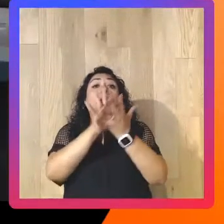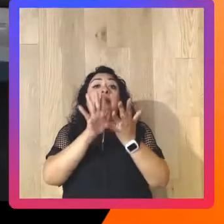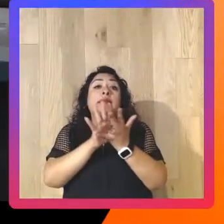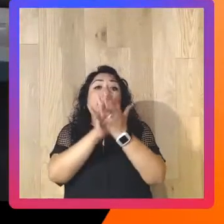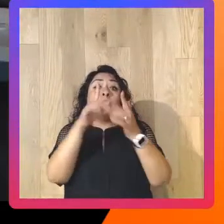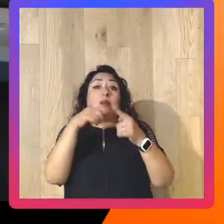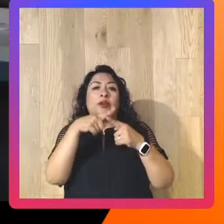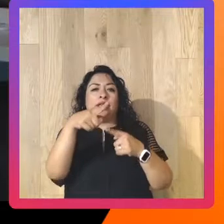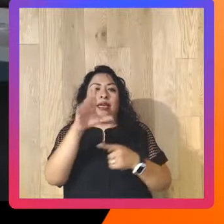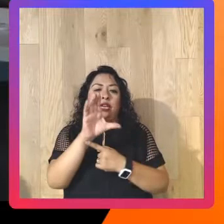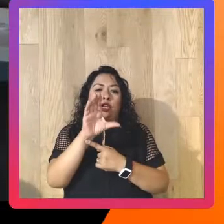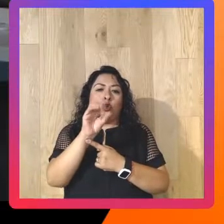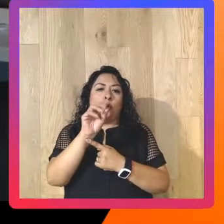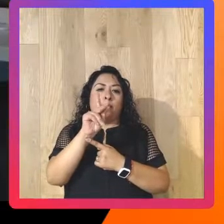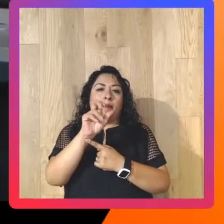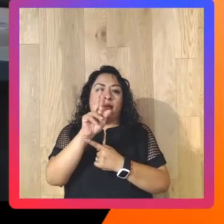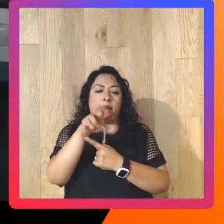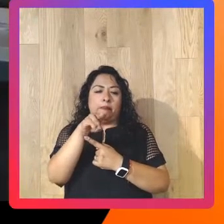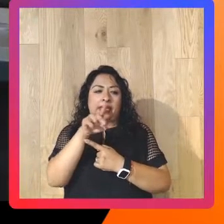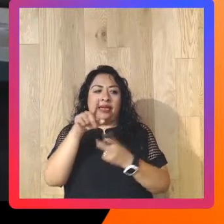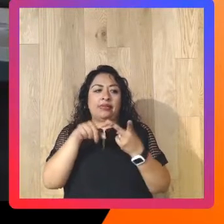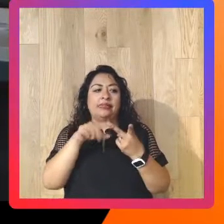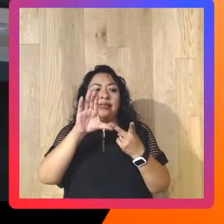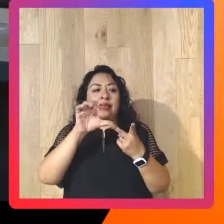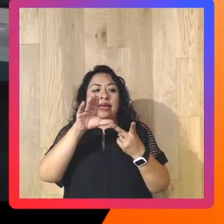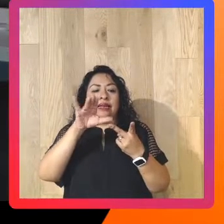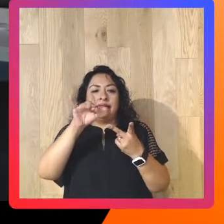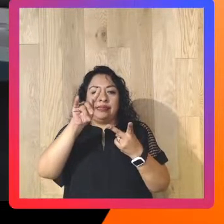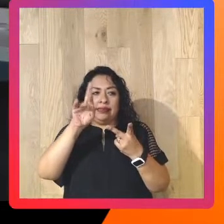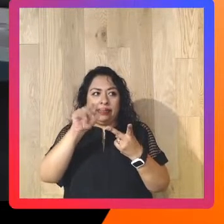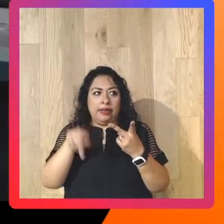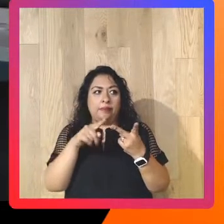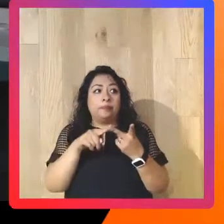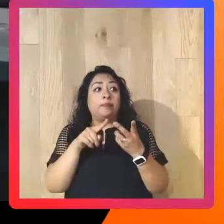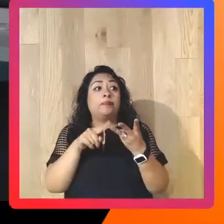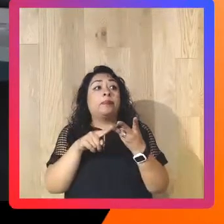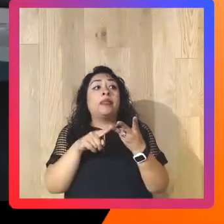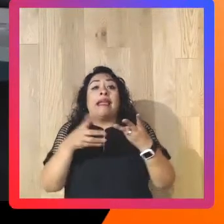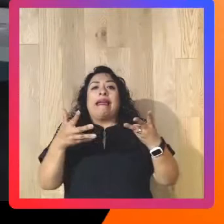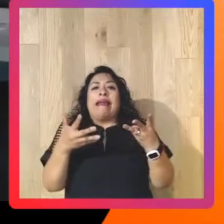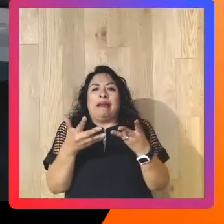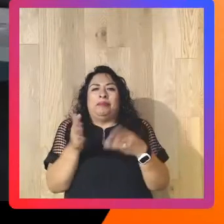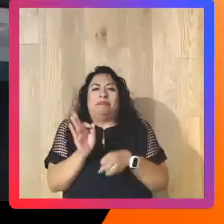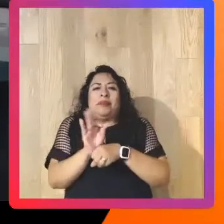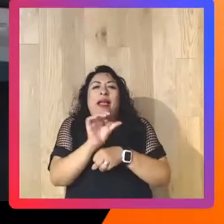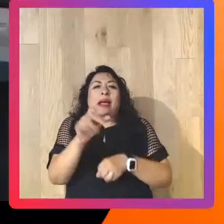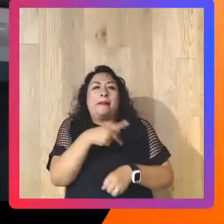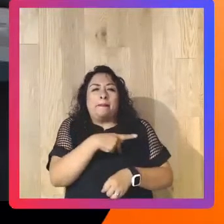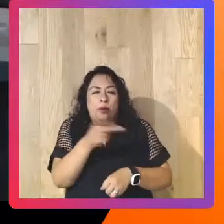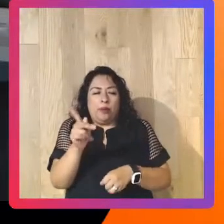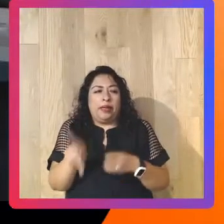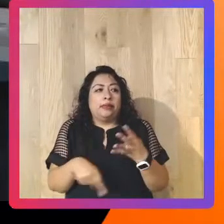participamos la Coparmex, la Cana Sintra, Acción Ciudadana frente a la